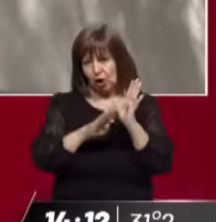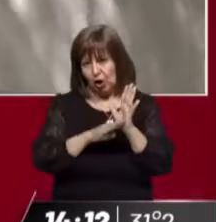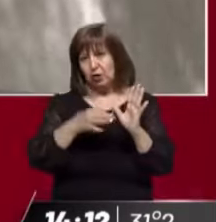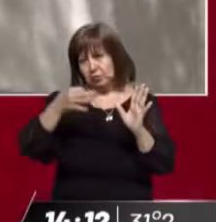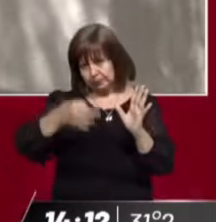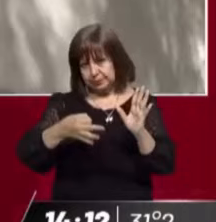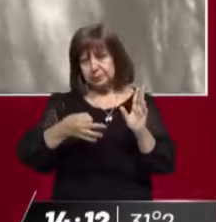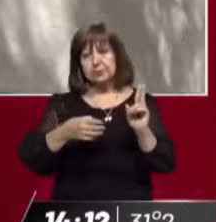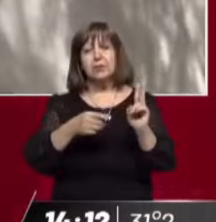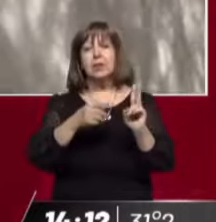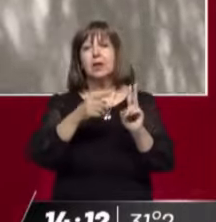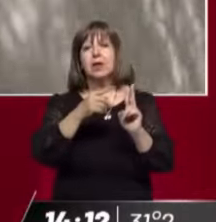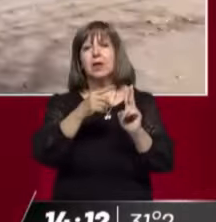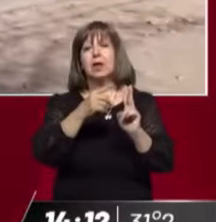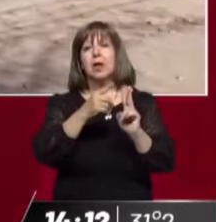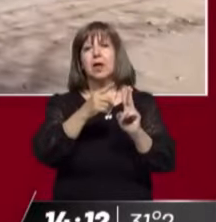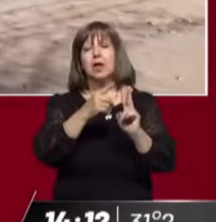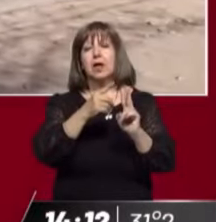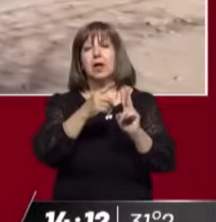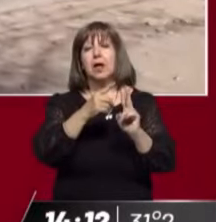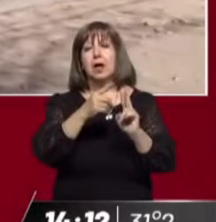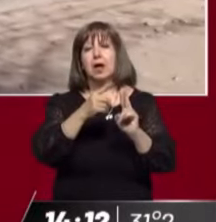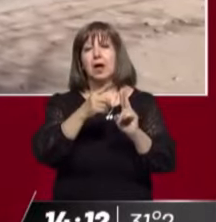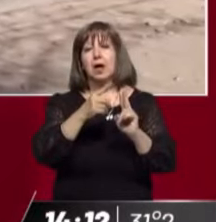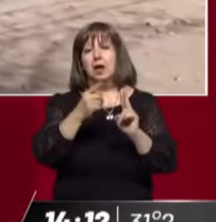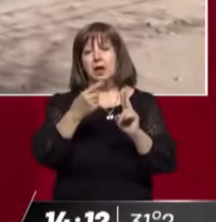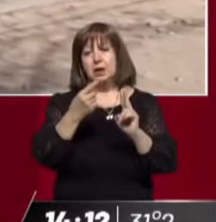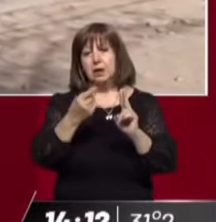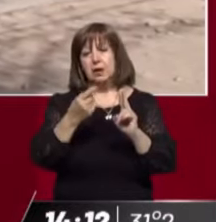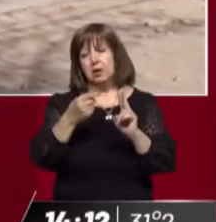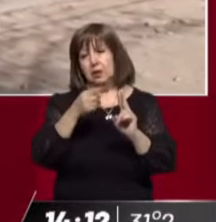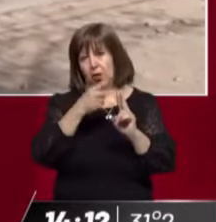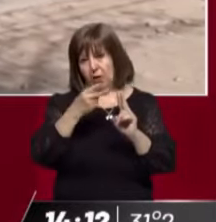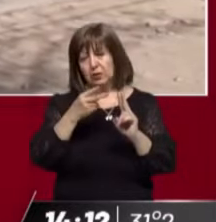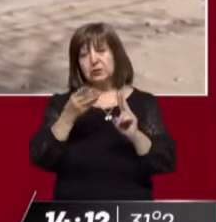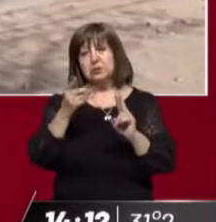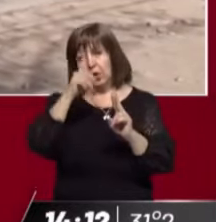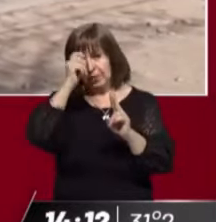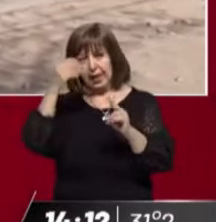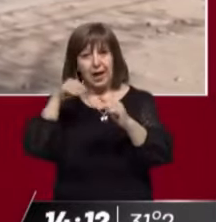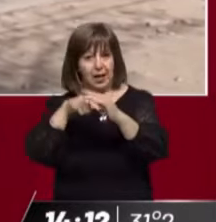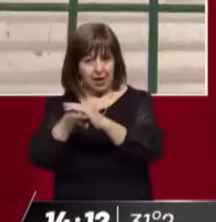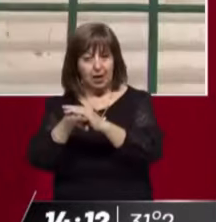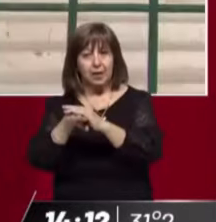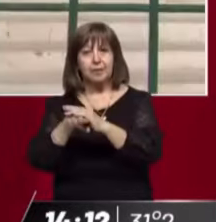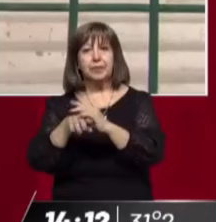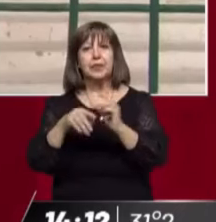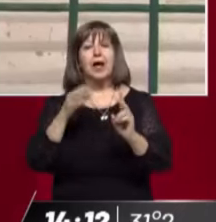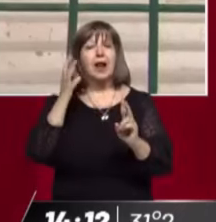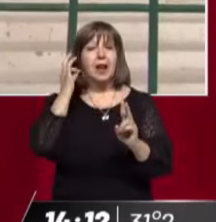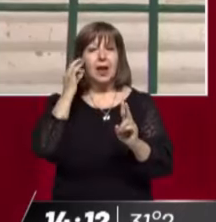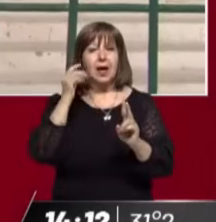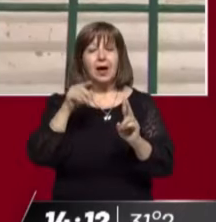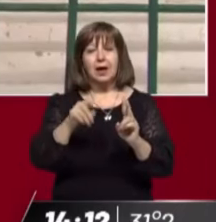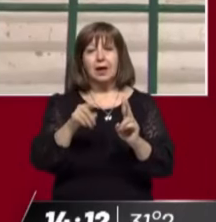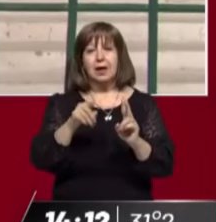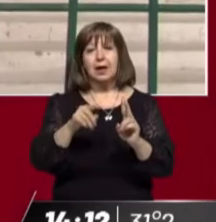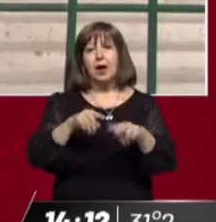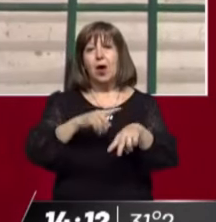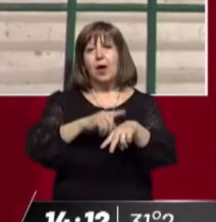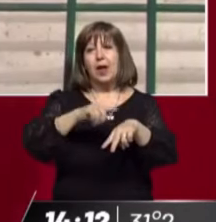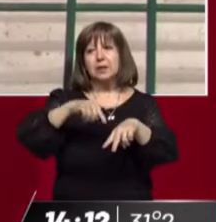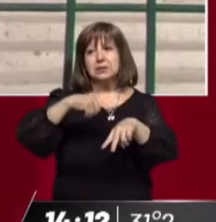en estos casos. Los pacientes que ingresan al hospital, la paciente en el transcurso del paso de las